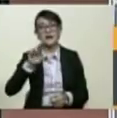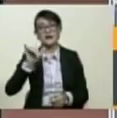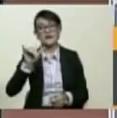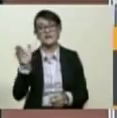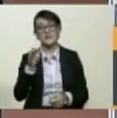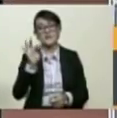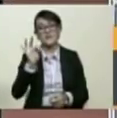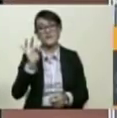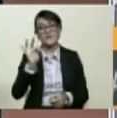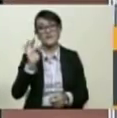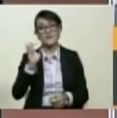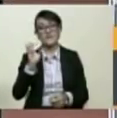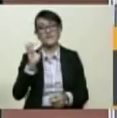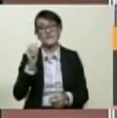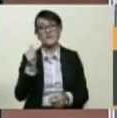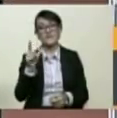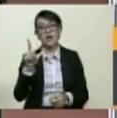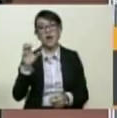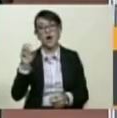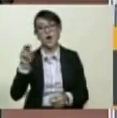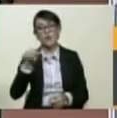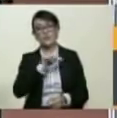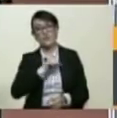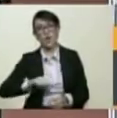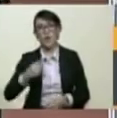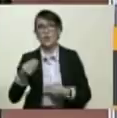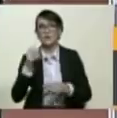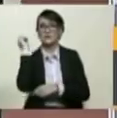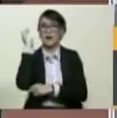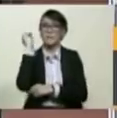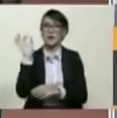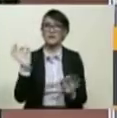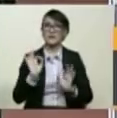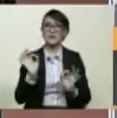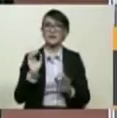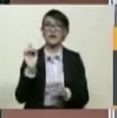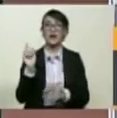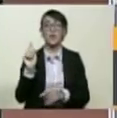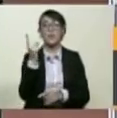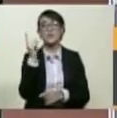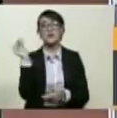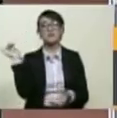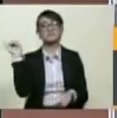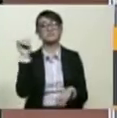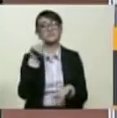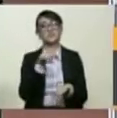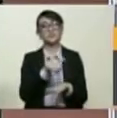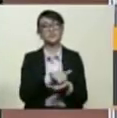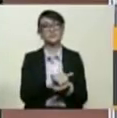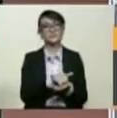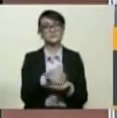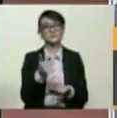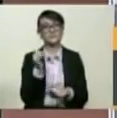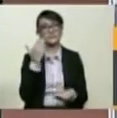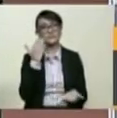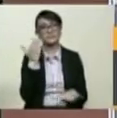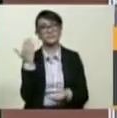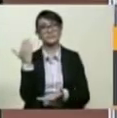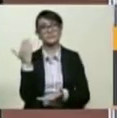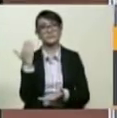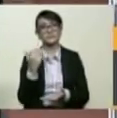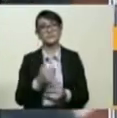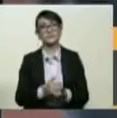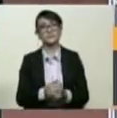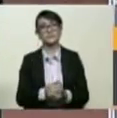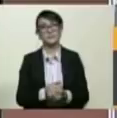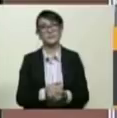no hace campaña. Porque miren, la única gira que ha hecho, aquí la tengo, la gira que